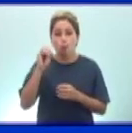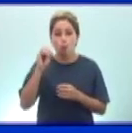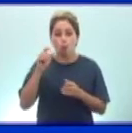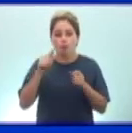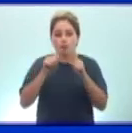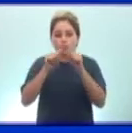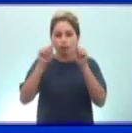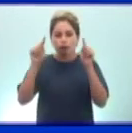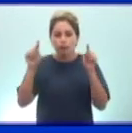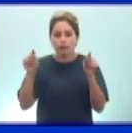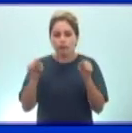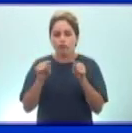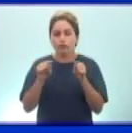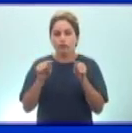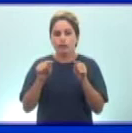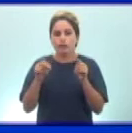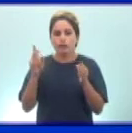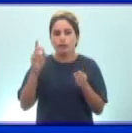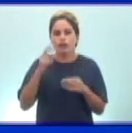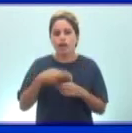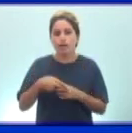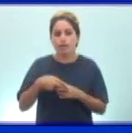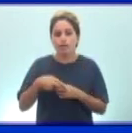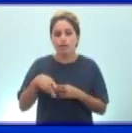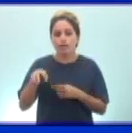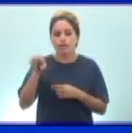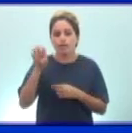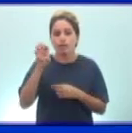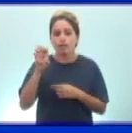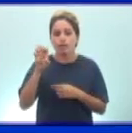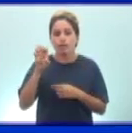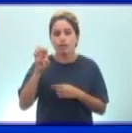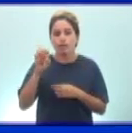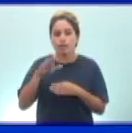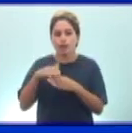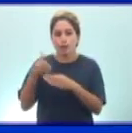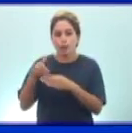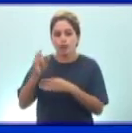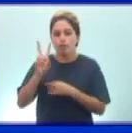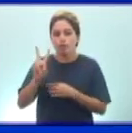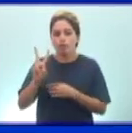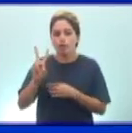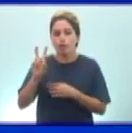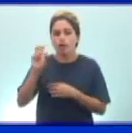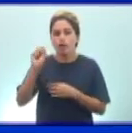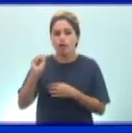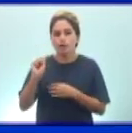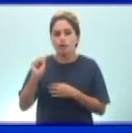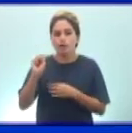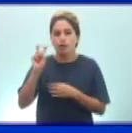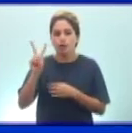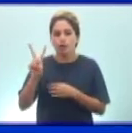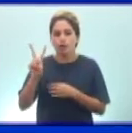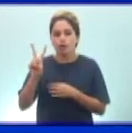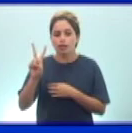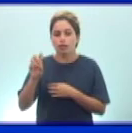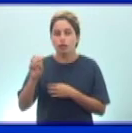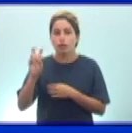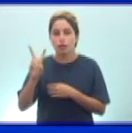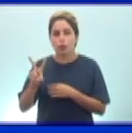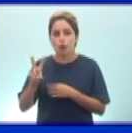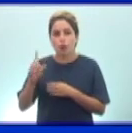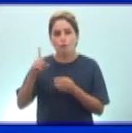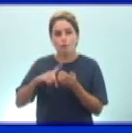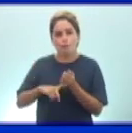gas noble que debo utilizar es el que le antecede el número atómico, que es 2, que es el helio, me queda entre